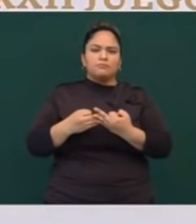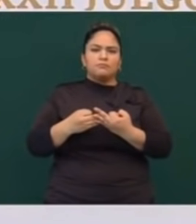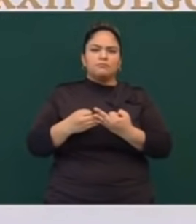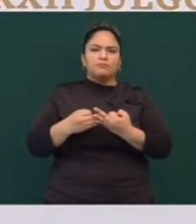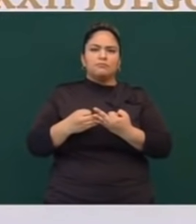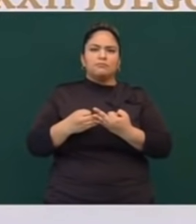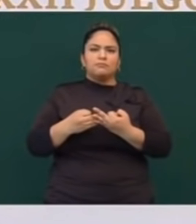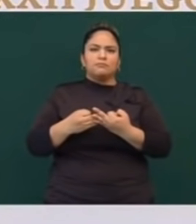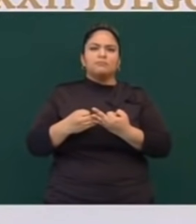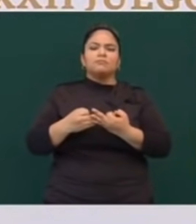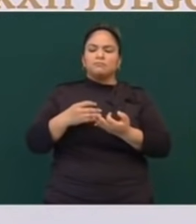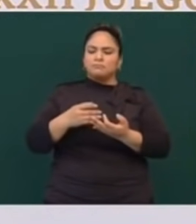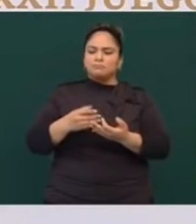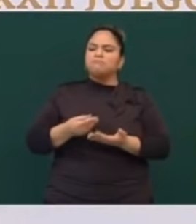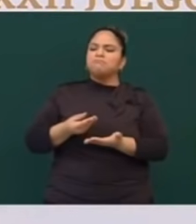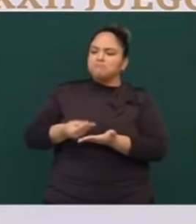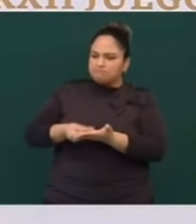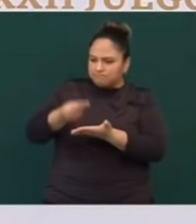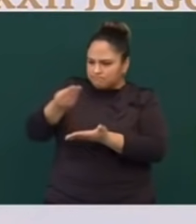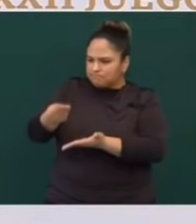una recompensa